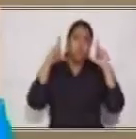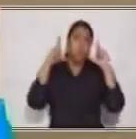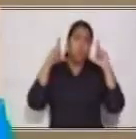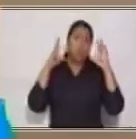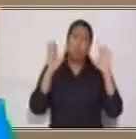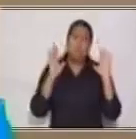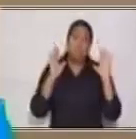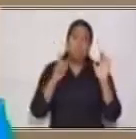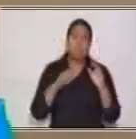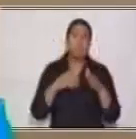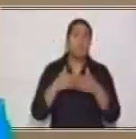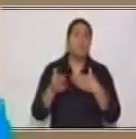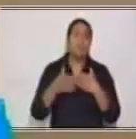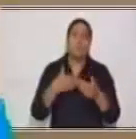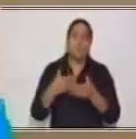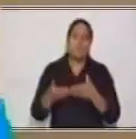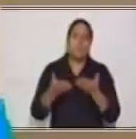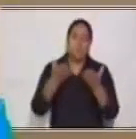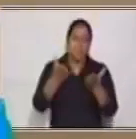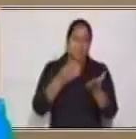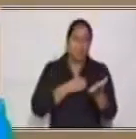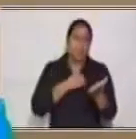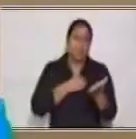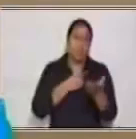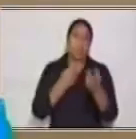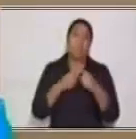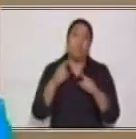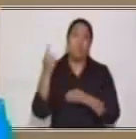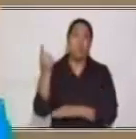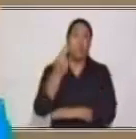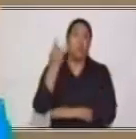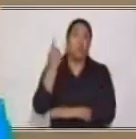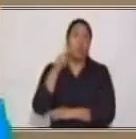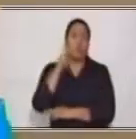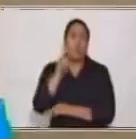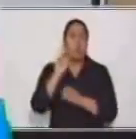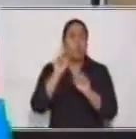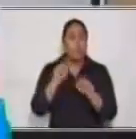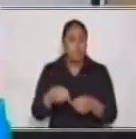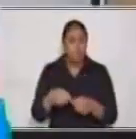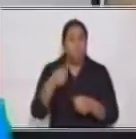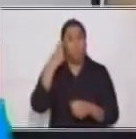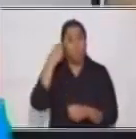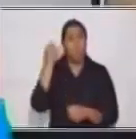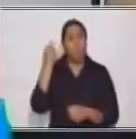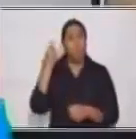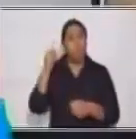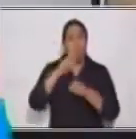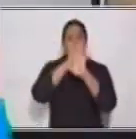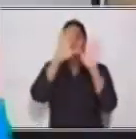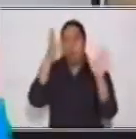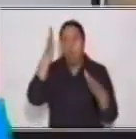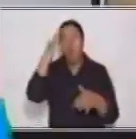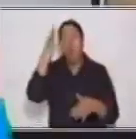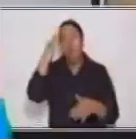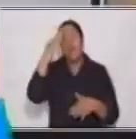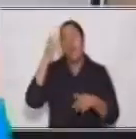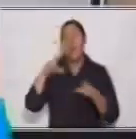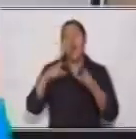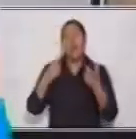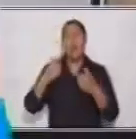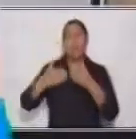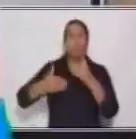La importancia acá es que podamos entender cómo va la secuencia. Por eso dice